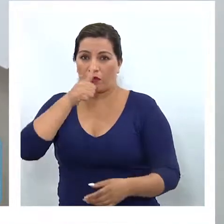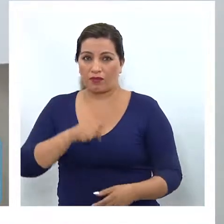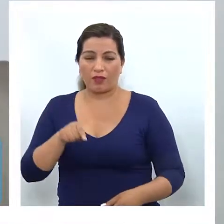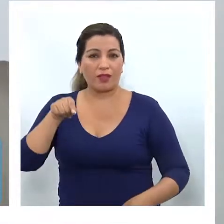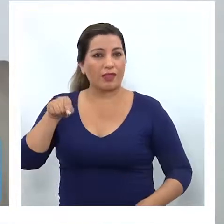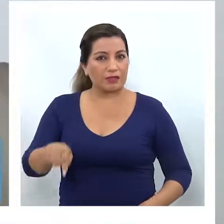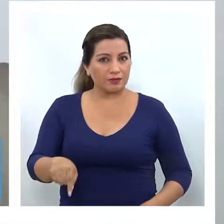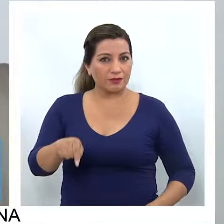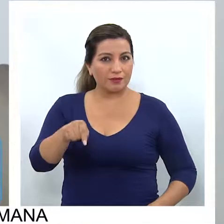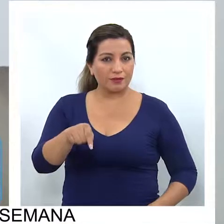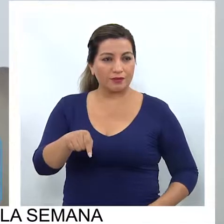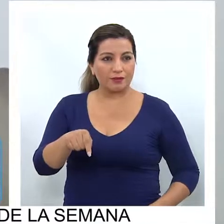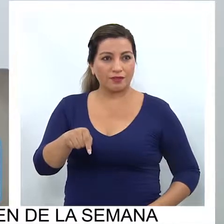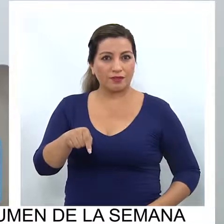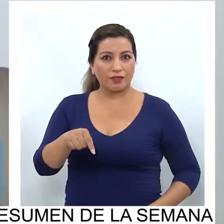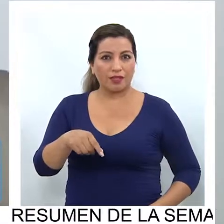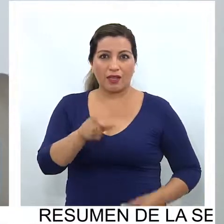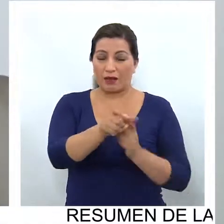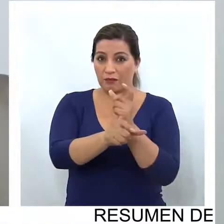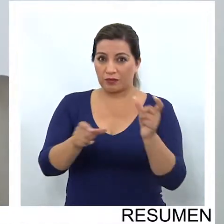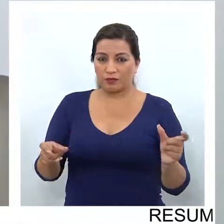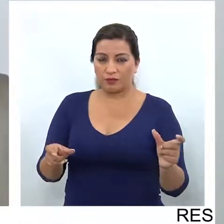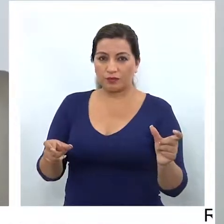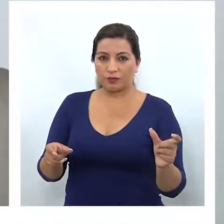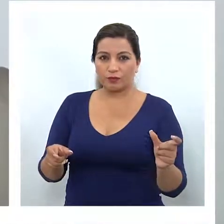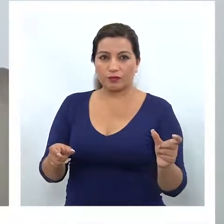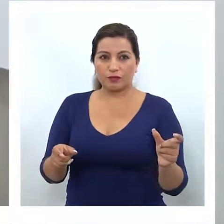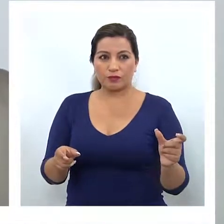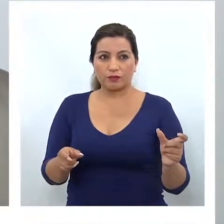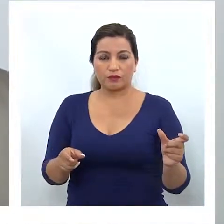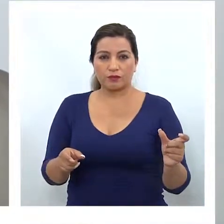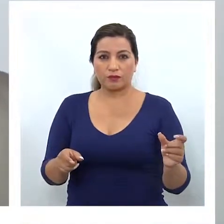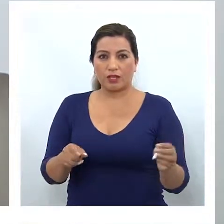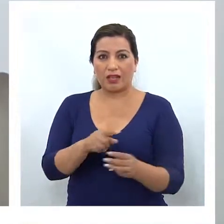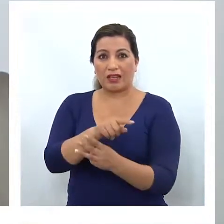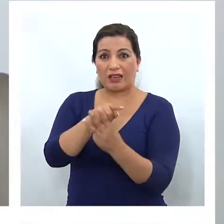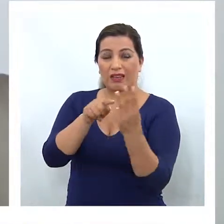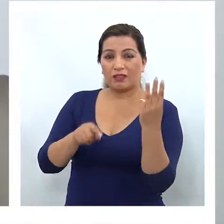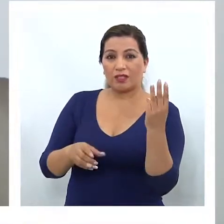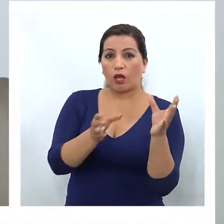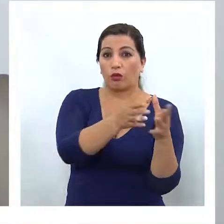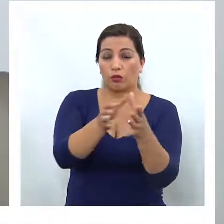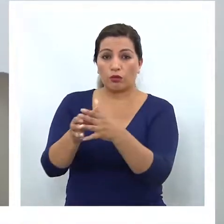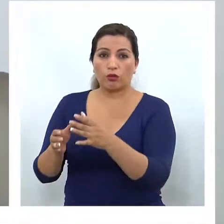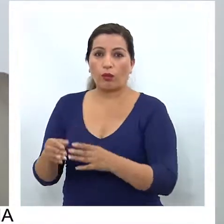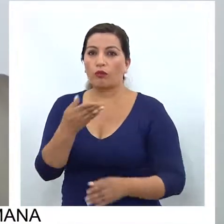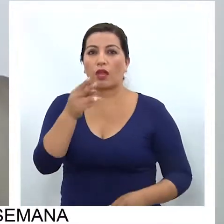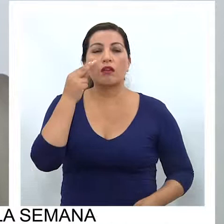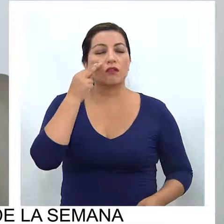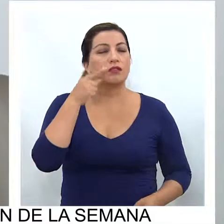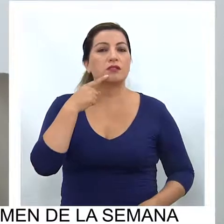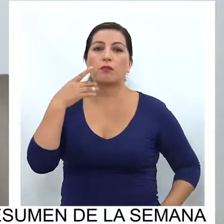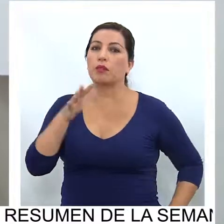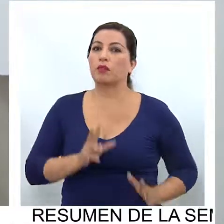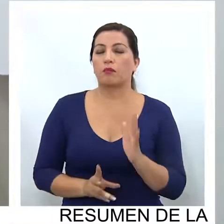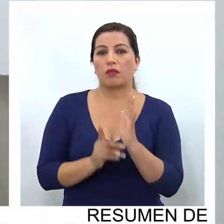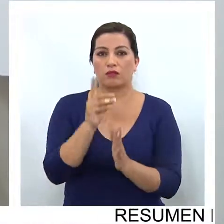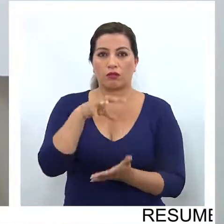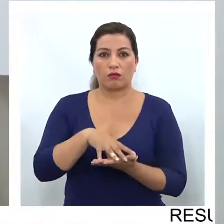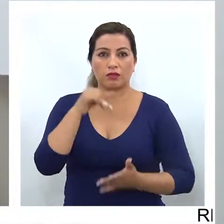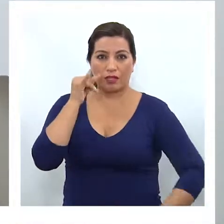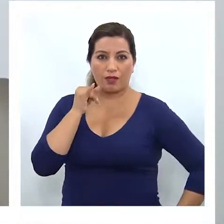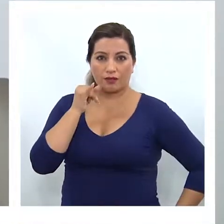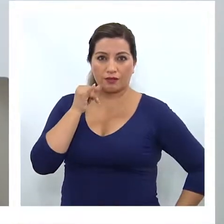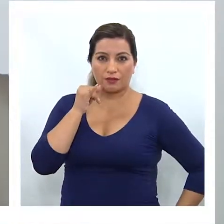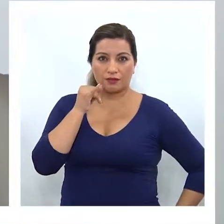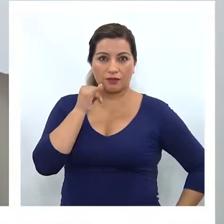academia. Creo que ese eje con las personas, obviamente, esa triple hélice que muchos conocen, ha sido fundamental para el desarrollo de